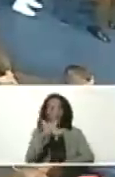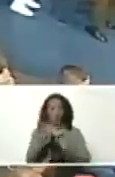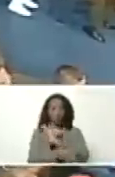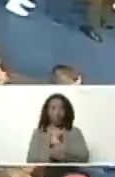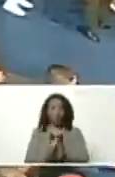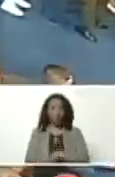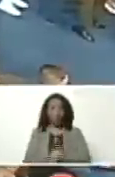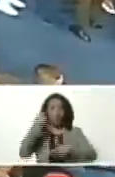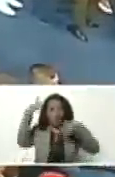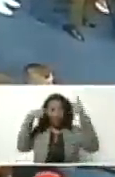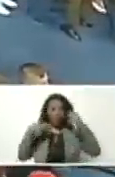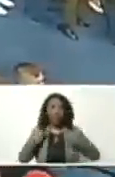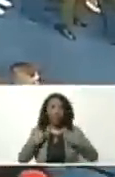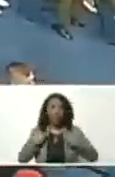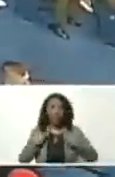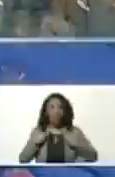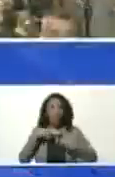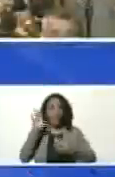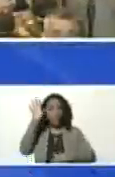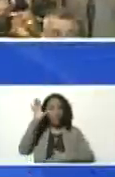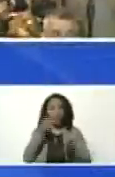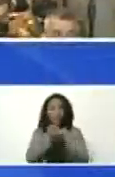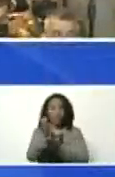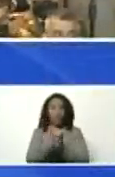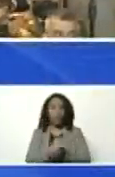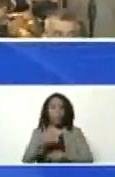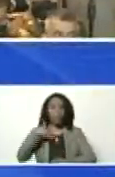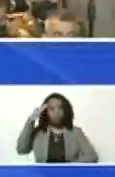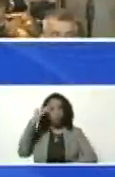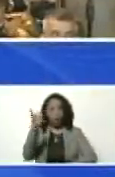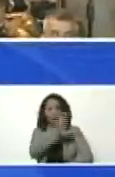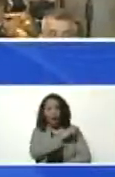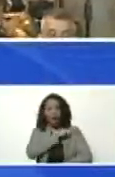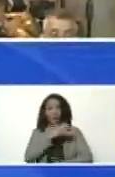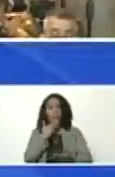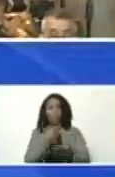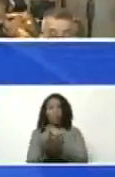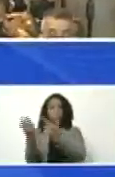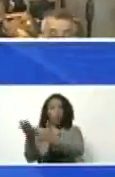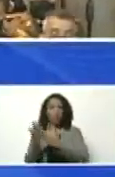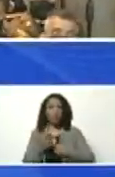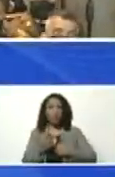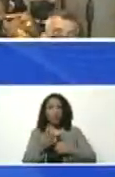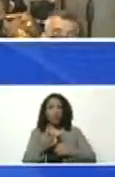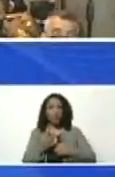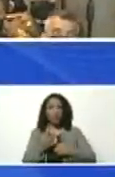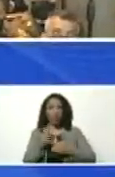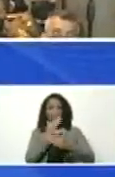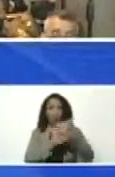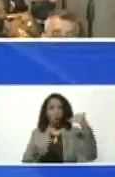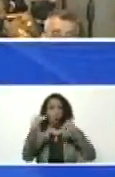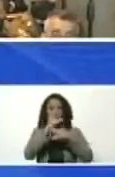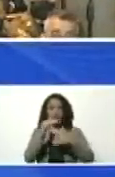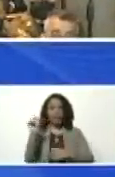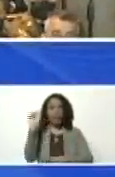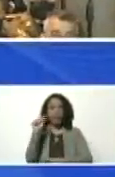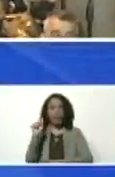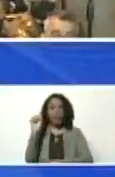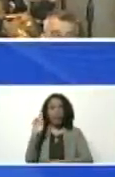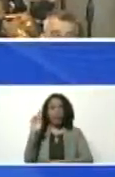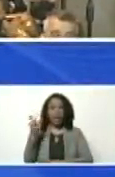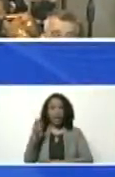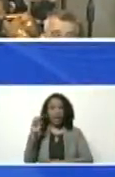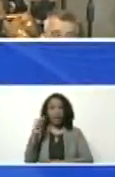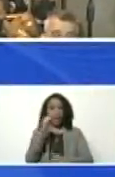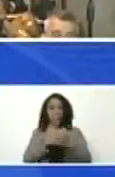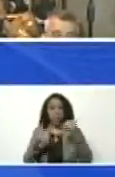vive! ¡La patria sigue! Mi comandante en jefe, permiso para recibir la jerarquía de sargento mayor de tercera